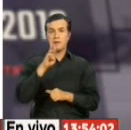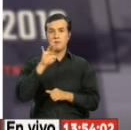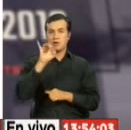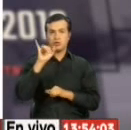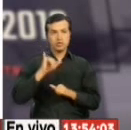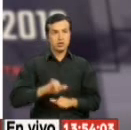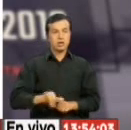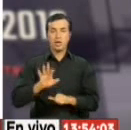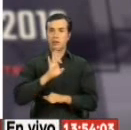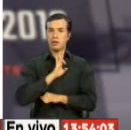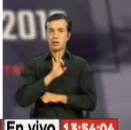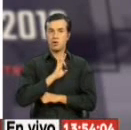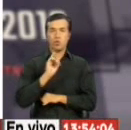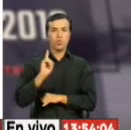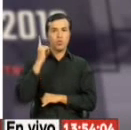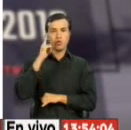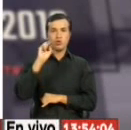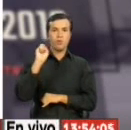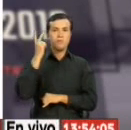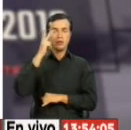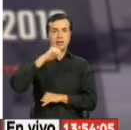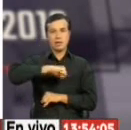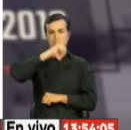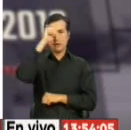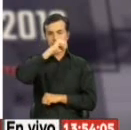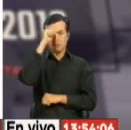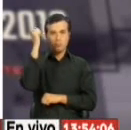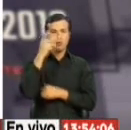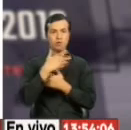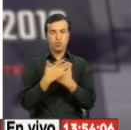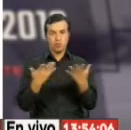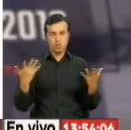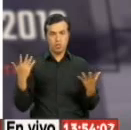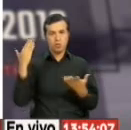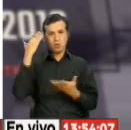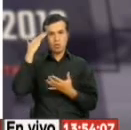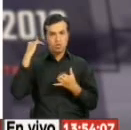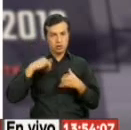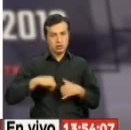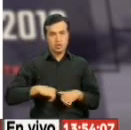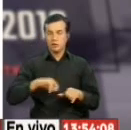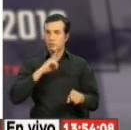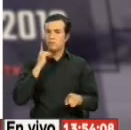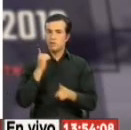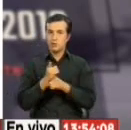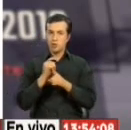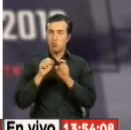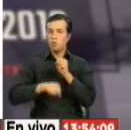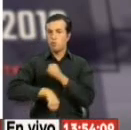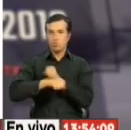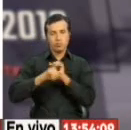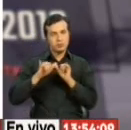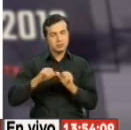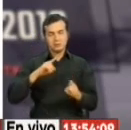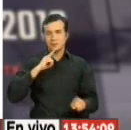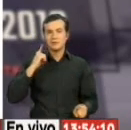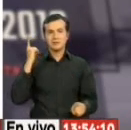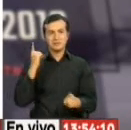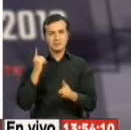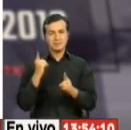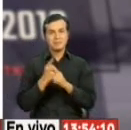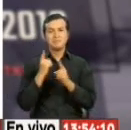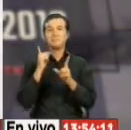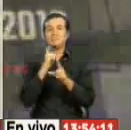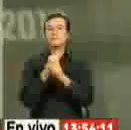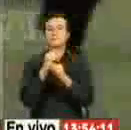seguirá siendo entrenador del único viteri campeón en la banda de los seguirá derrochando fútbol esto fue lo que publicó la